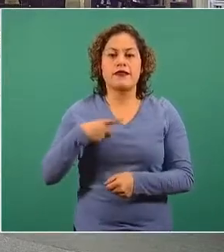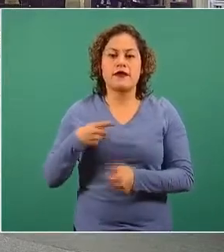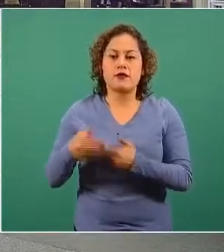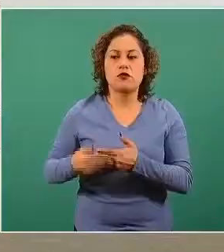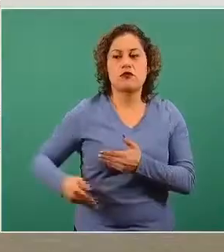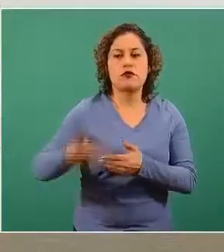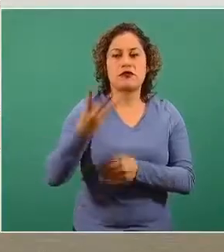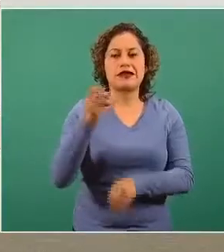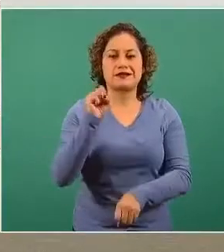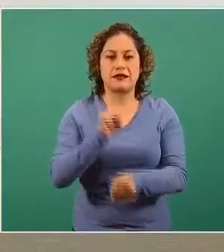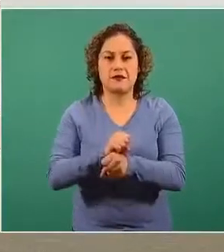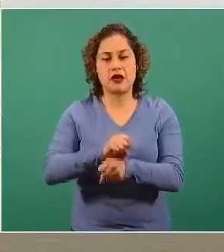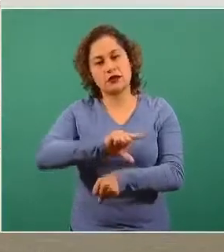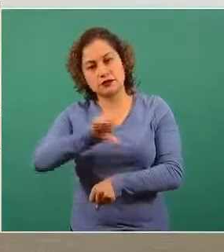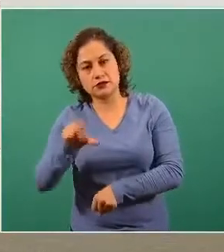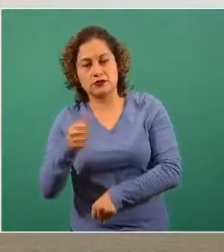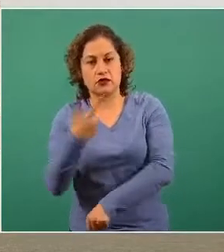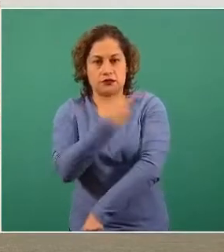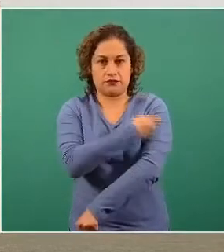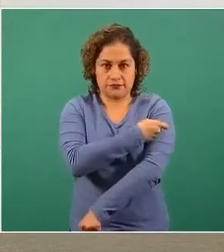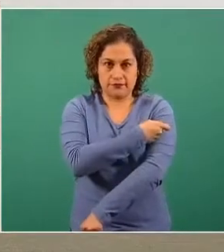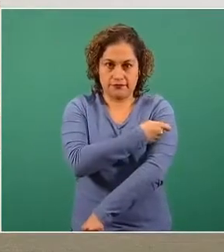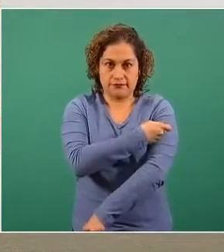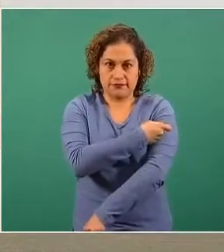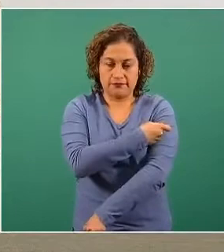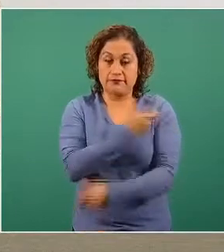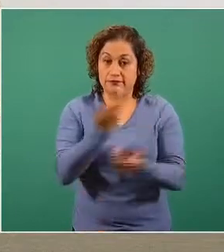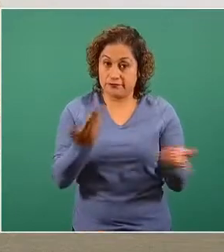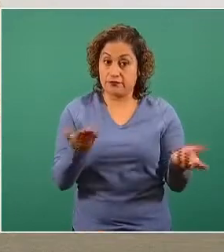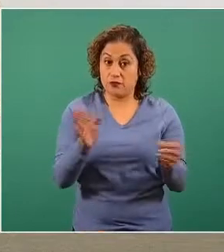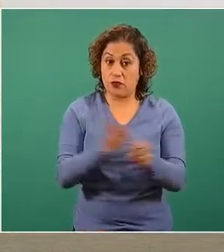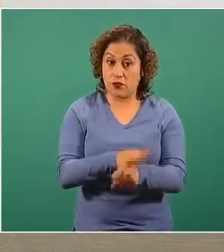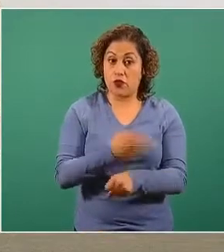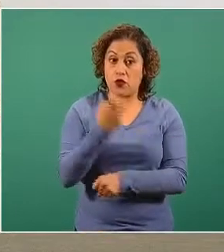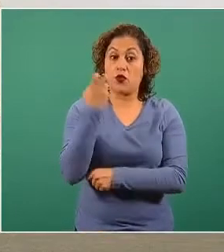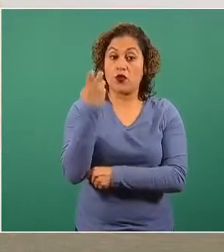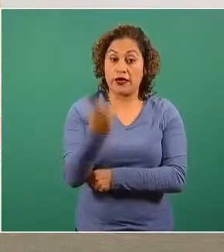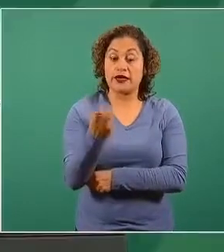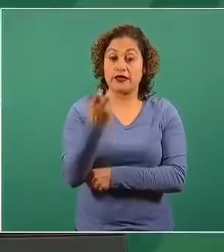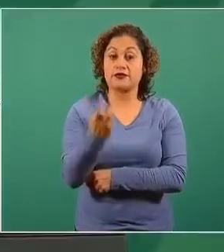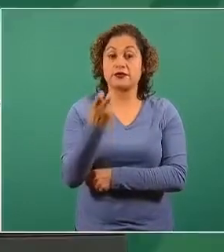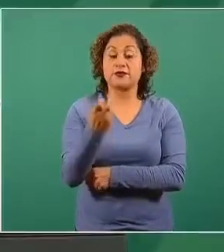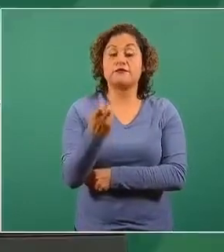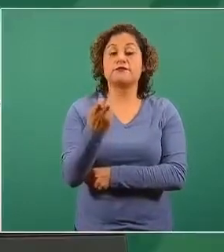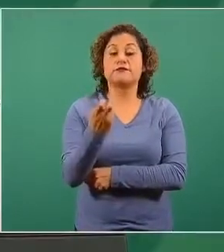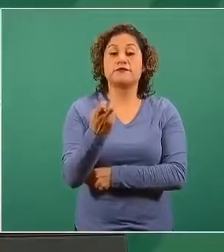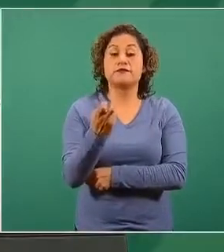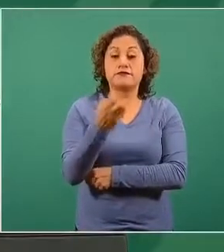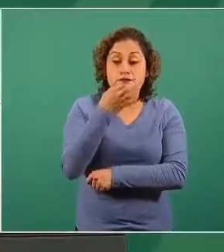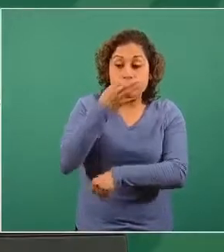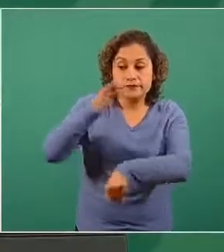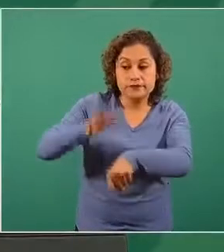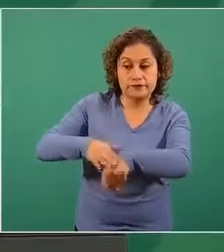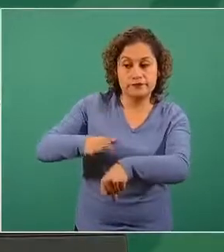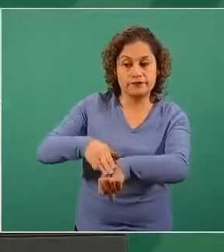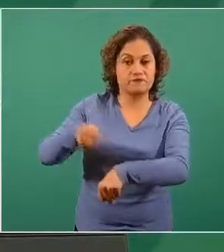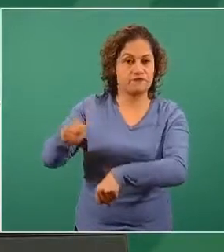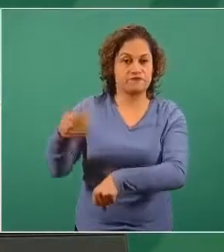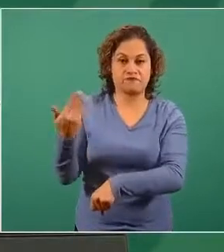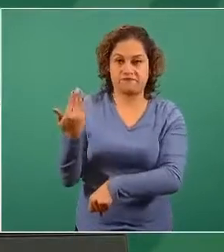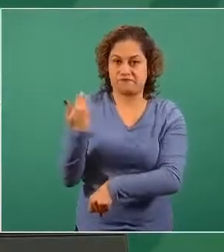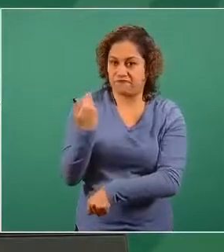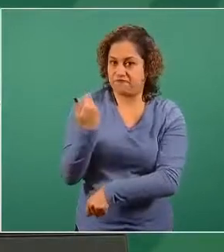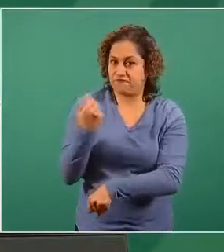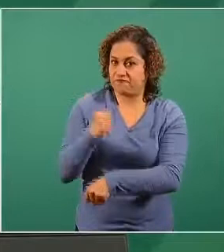la vacuna. En ese caso, se le comenta a esta persona que se tiene que posponer su